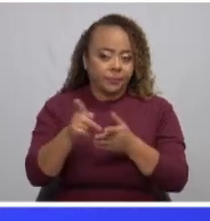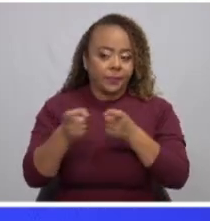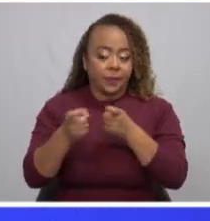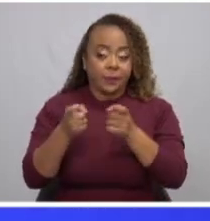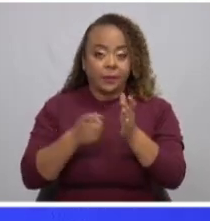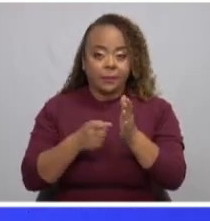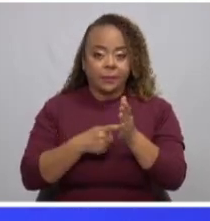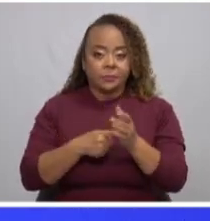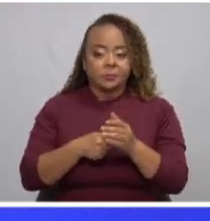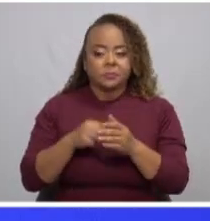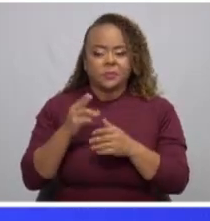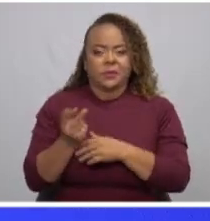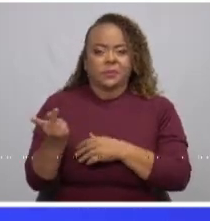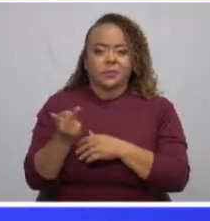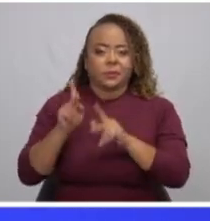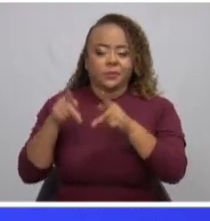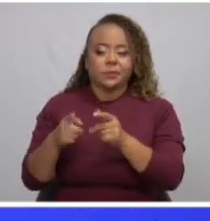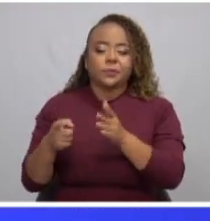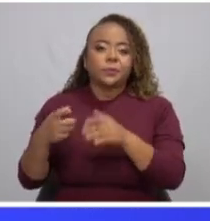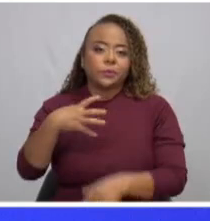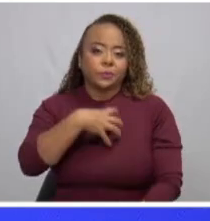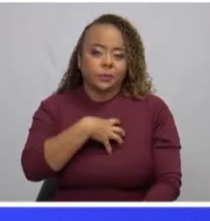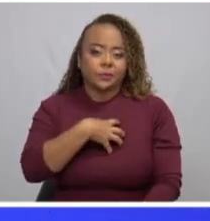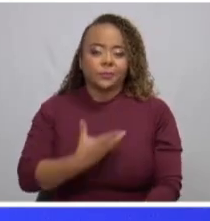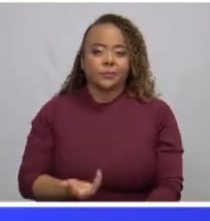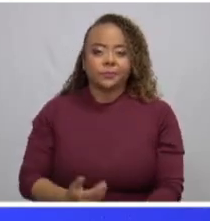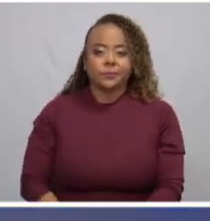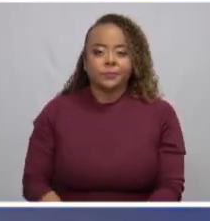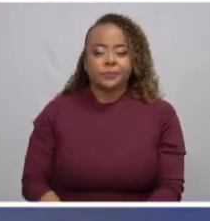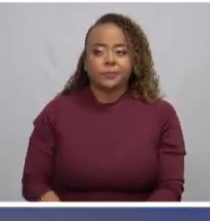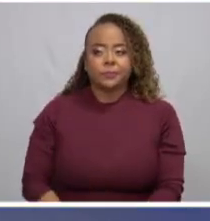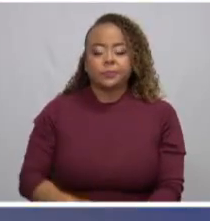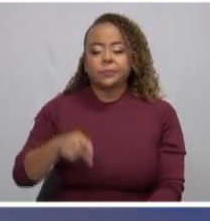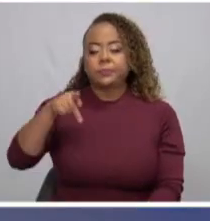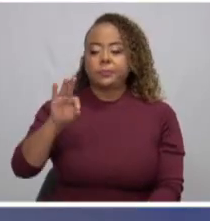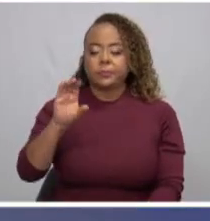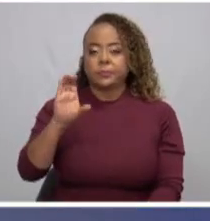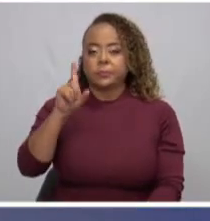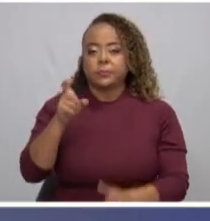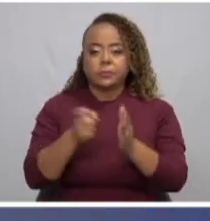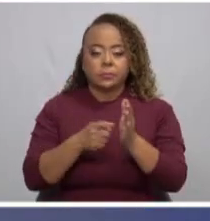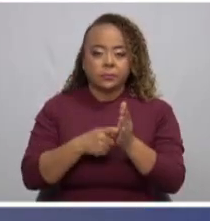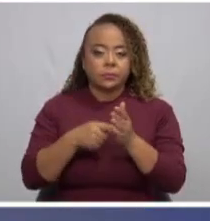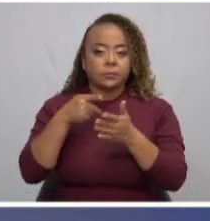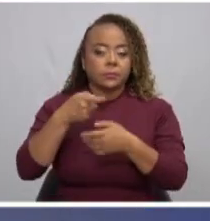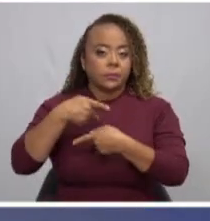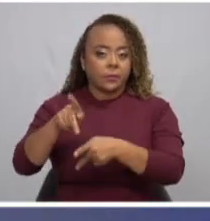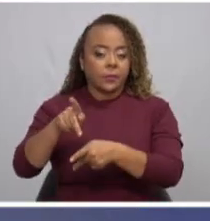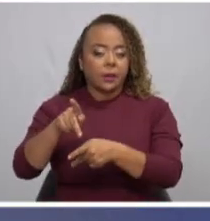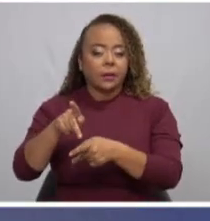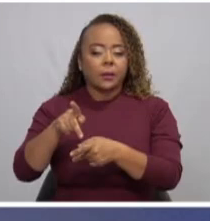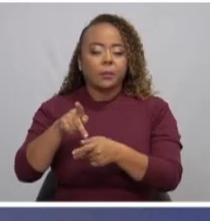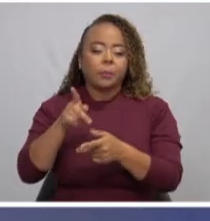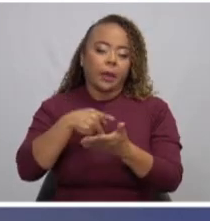deudas que ni siquiera están en esos dos personajes que eran dueños de los que debían para aclarar es el pfc tiene que pagar deudas del municipal punta Arenas o sea un